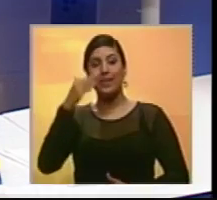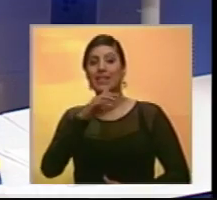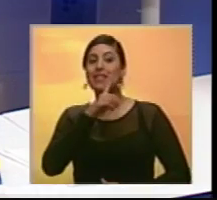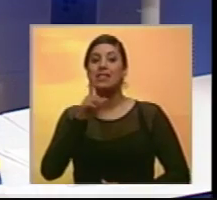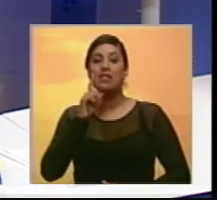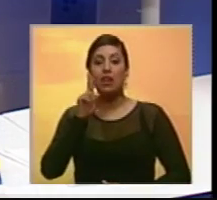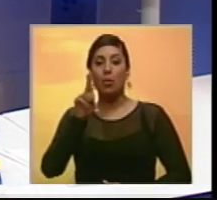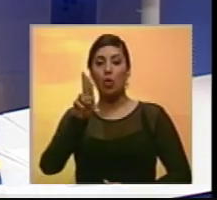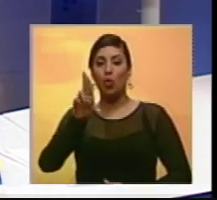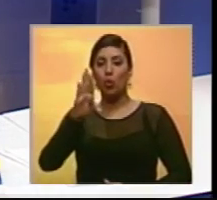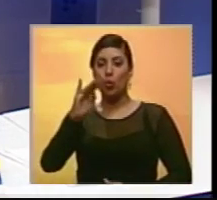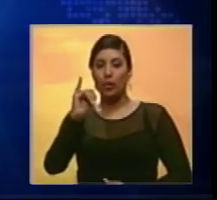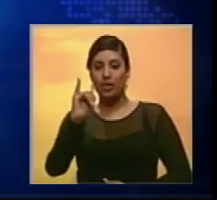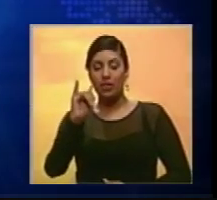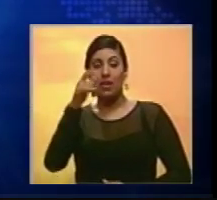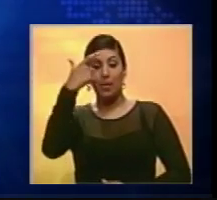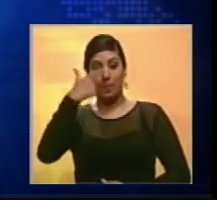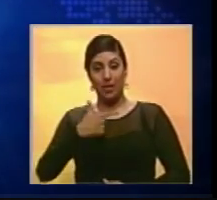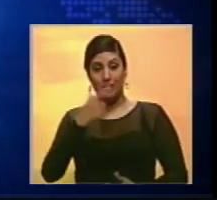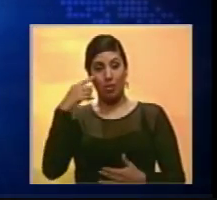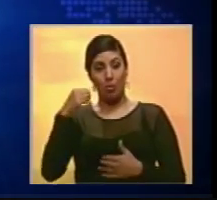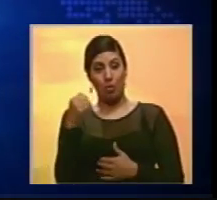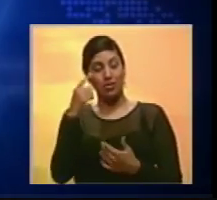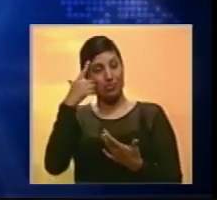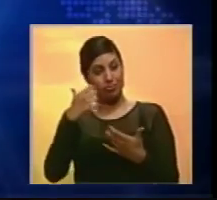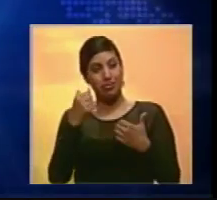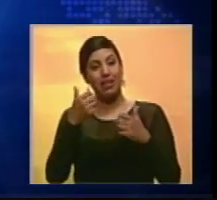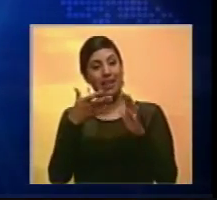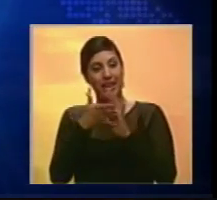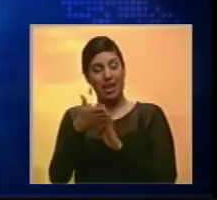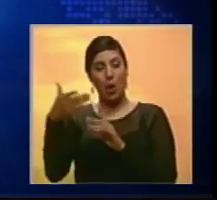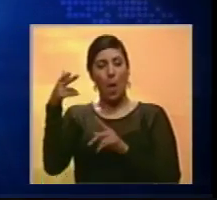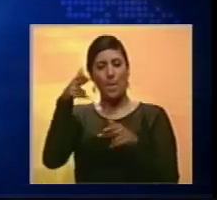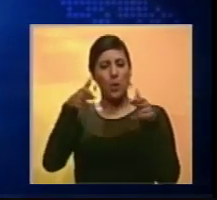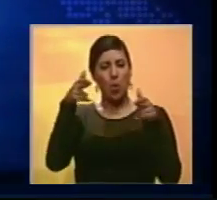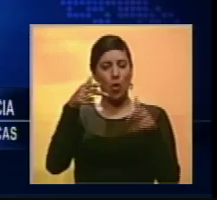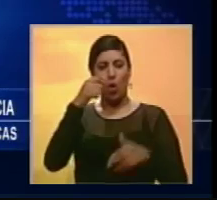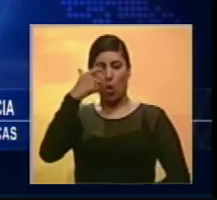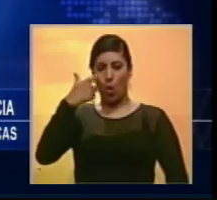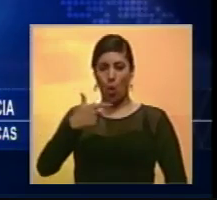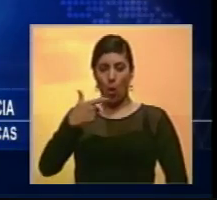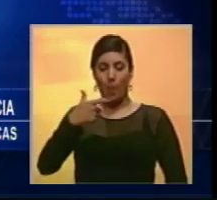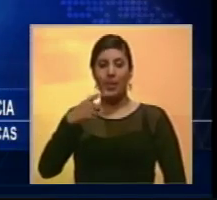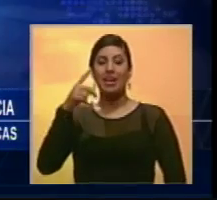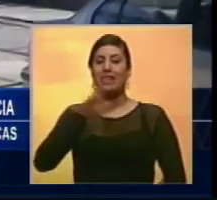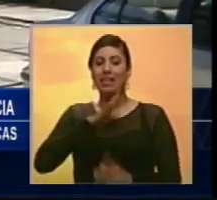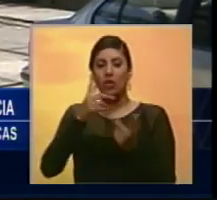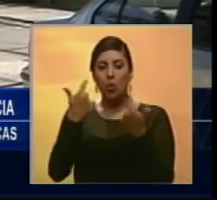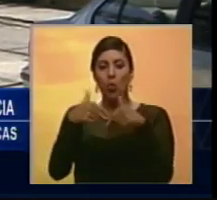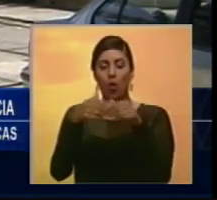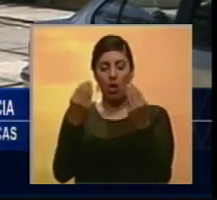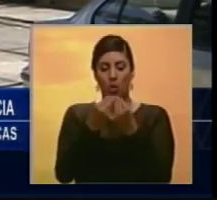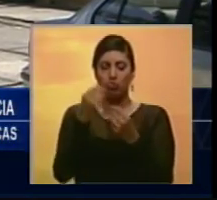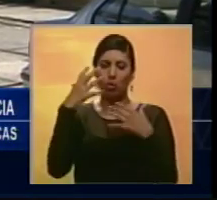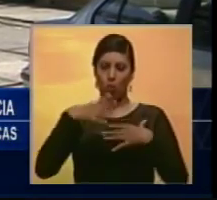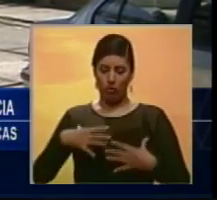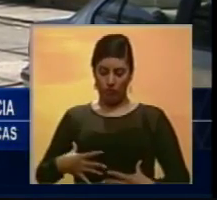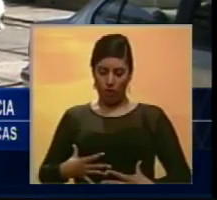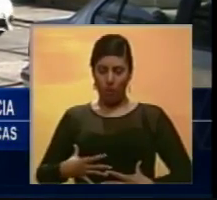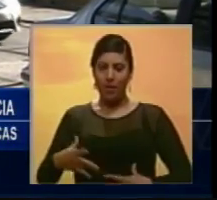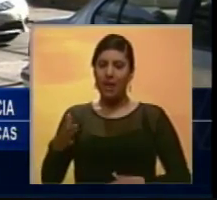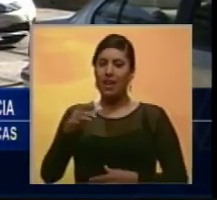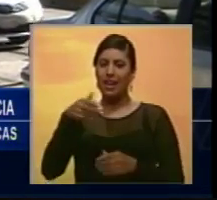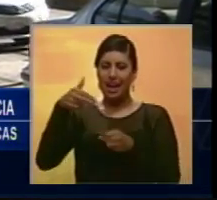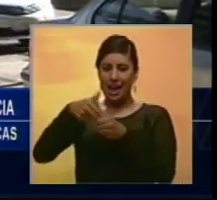identificado como Ruby Tobar. Versiones policiales señalan que el funcionario fue atacado a tiros por un hombre cuando se encontraba junto a otro uniformado en